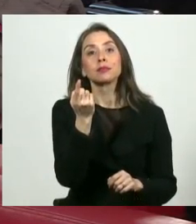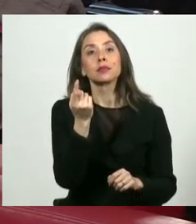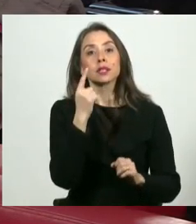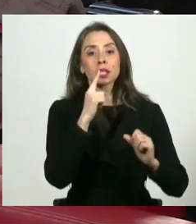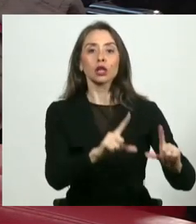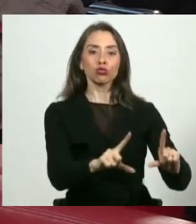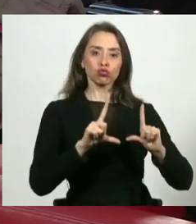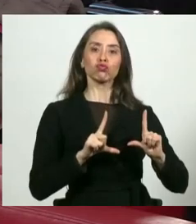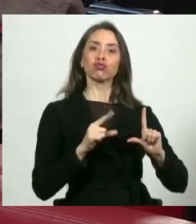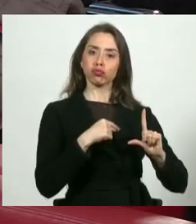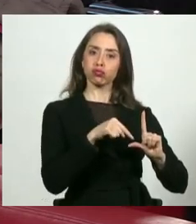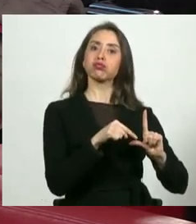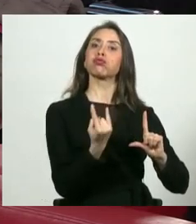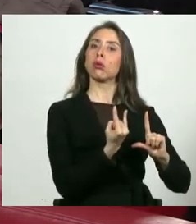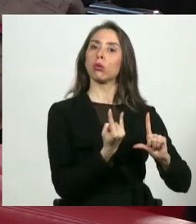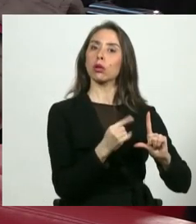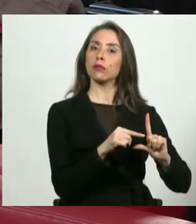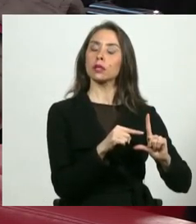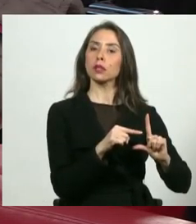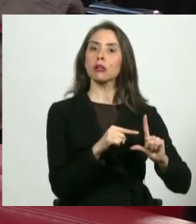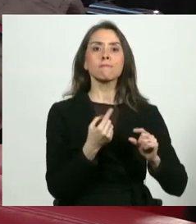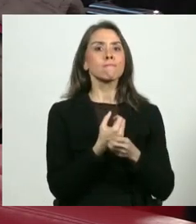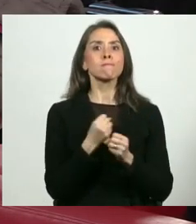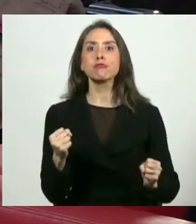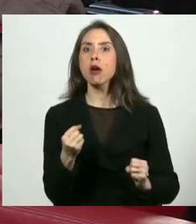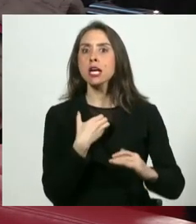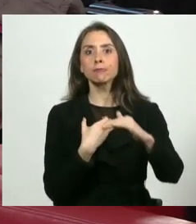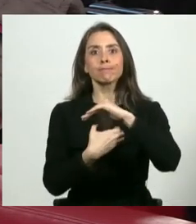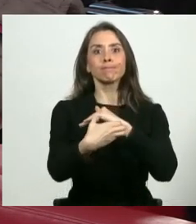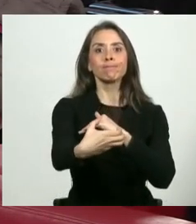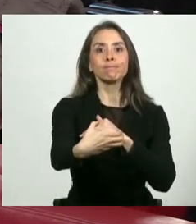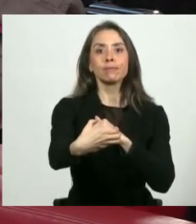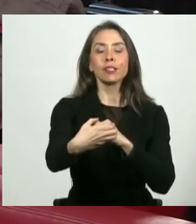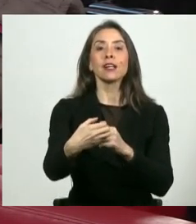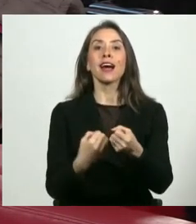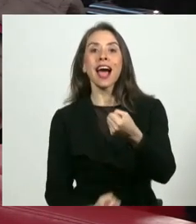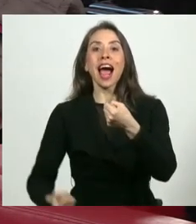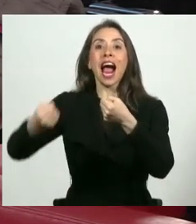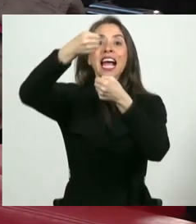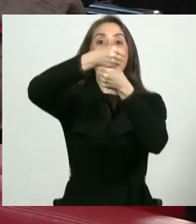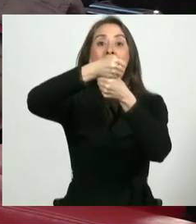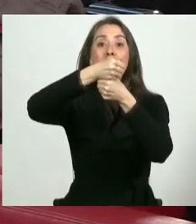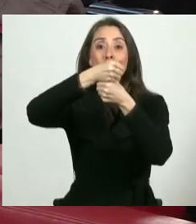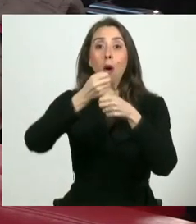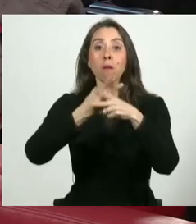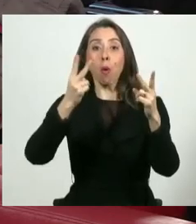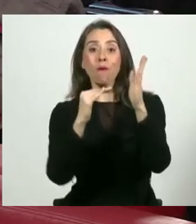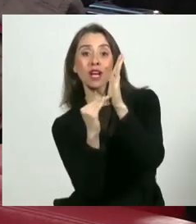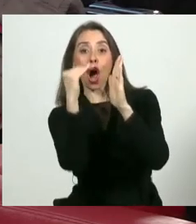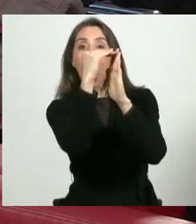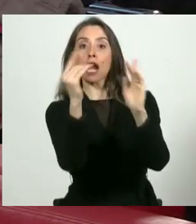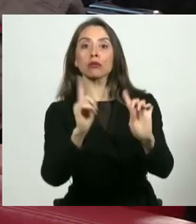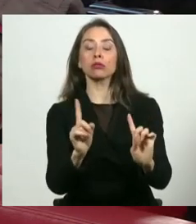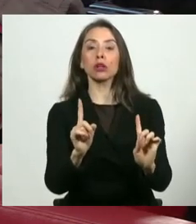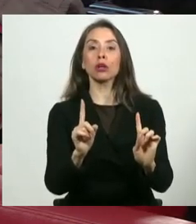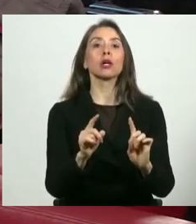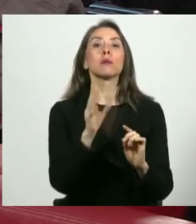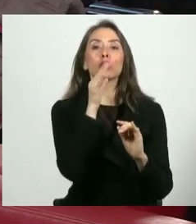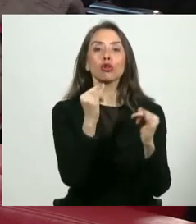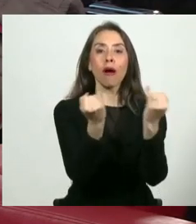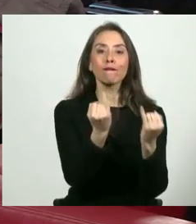título universitario y que no pueden acceder a altos cargos públicos? Porque no están los